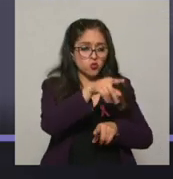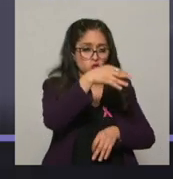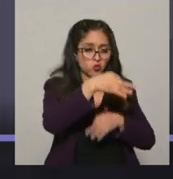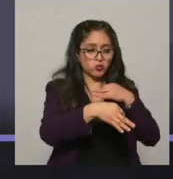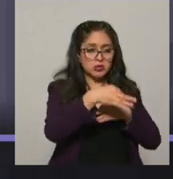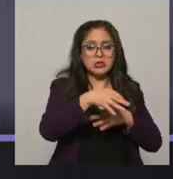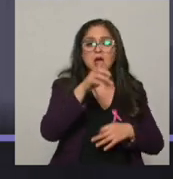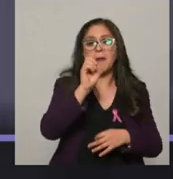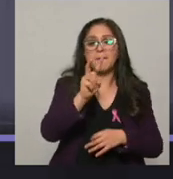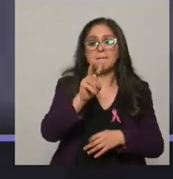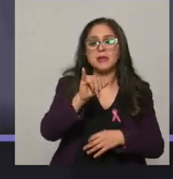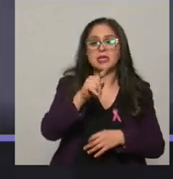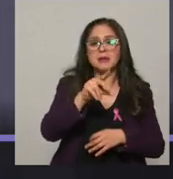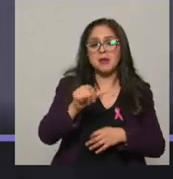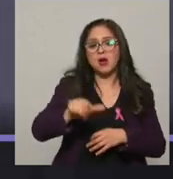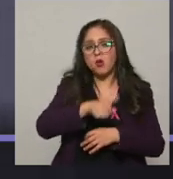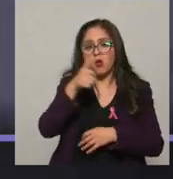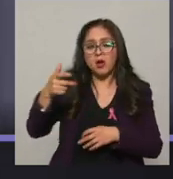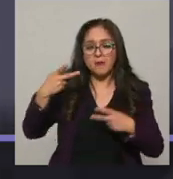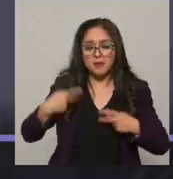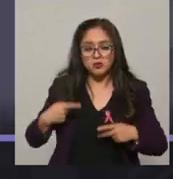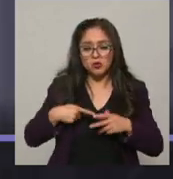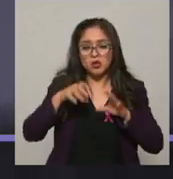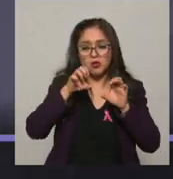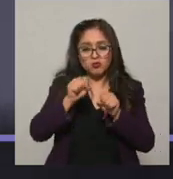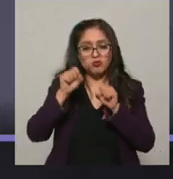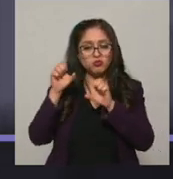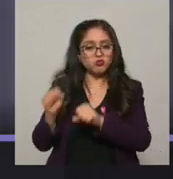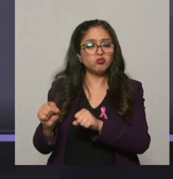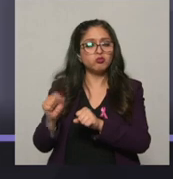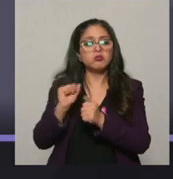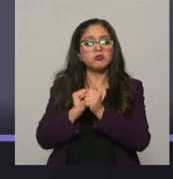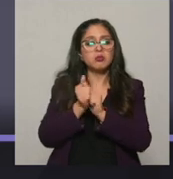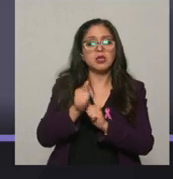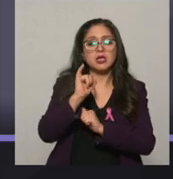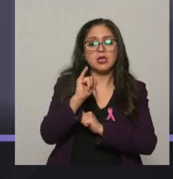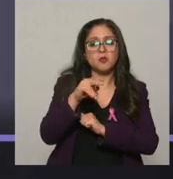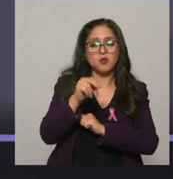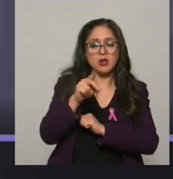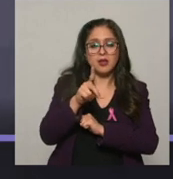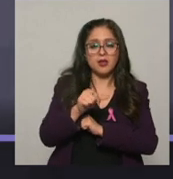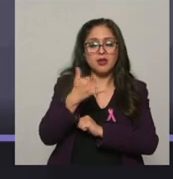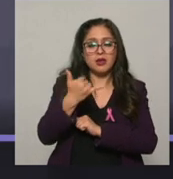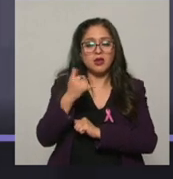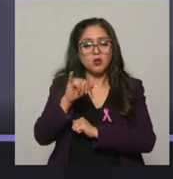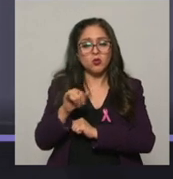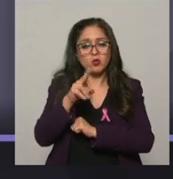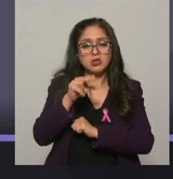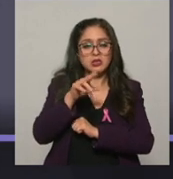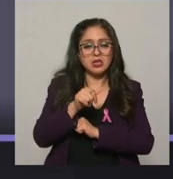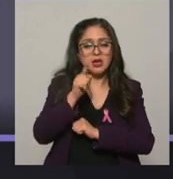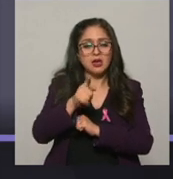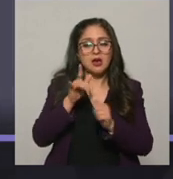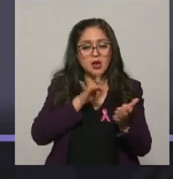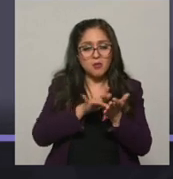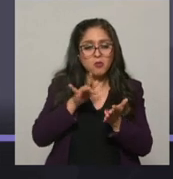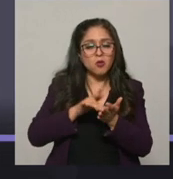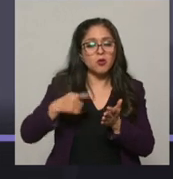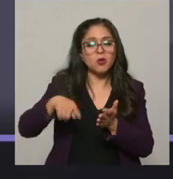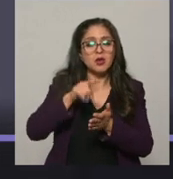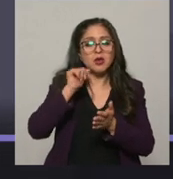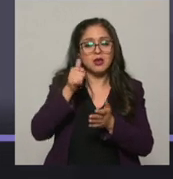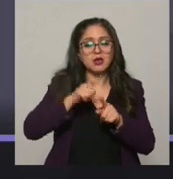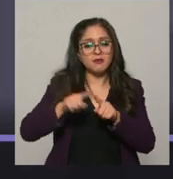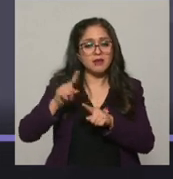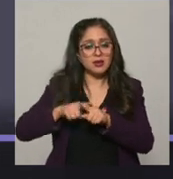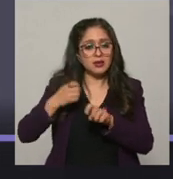justicia como víctima, ni los que estén persiguiendo el hecho de impunidad y justicia van a tener acceso a la protección del Estado. Entonces,